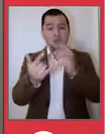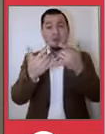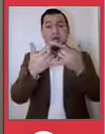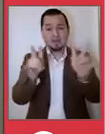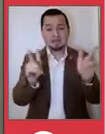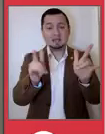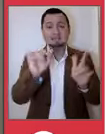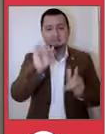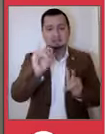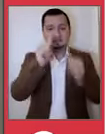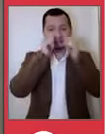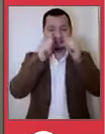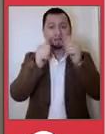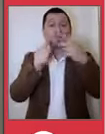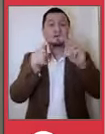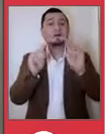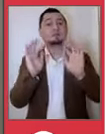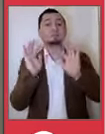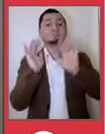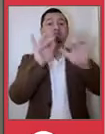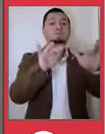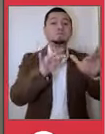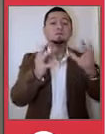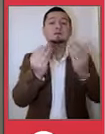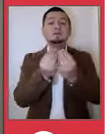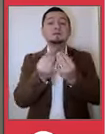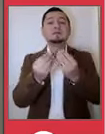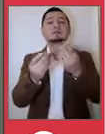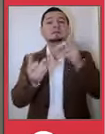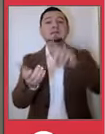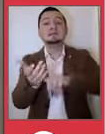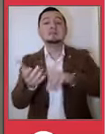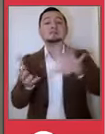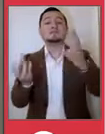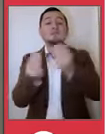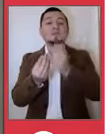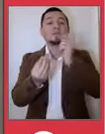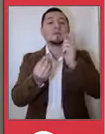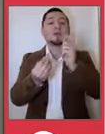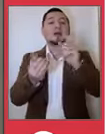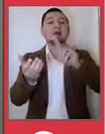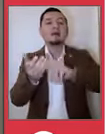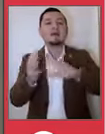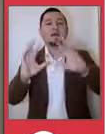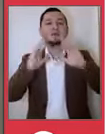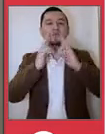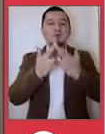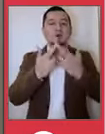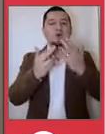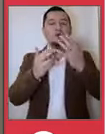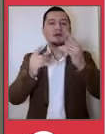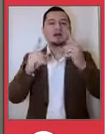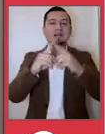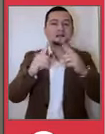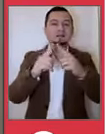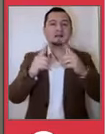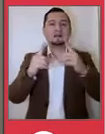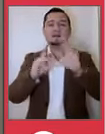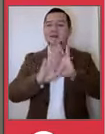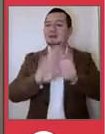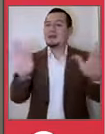abiertas pero no podrán celebrarse ningún tipo no podrá ver ningún tipo de celebraciones no va a haber